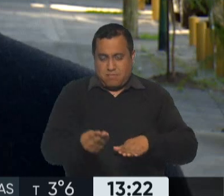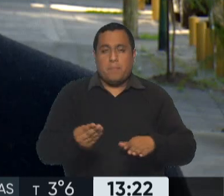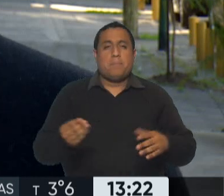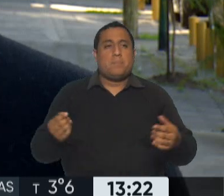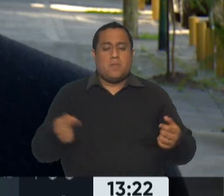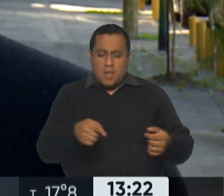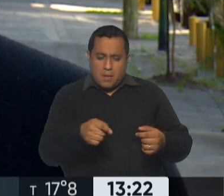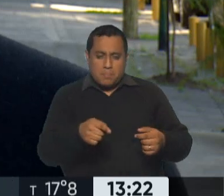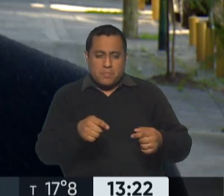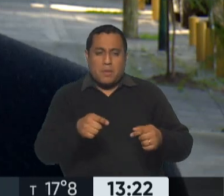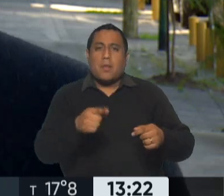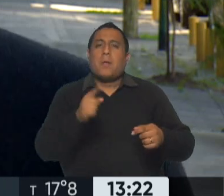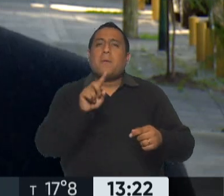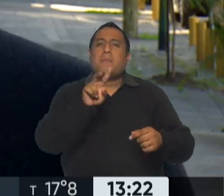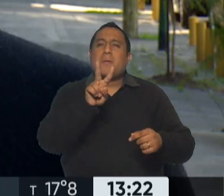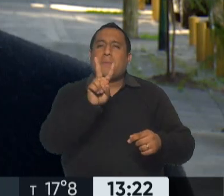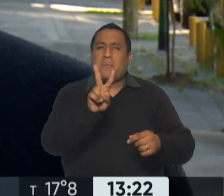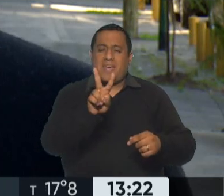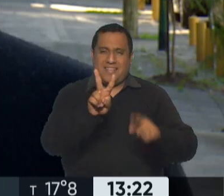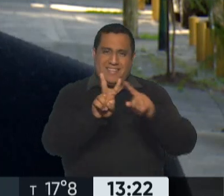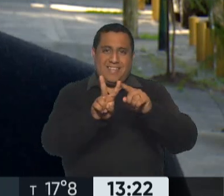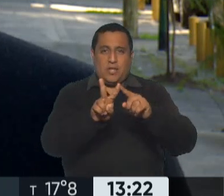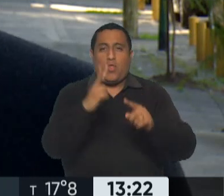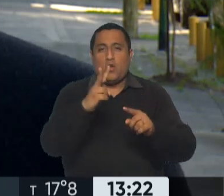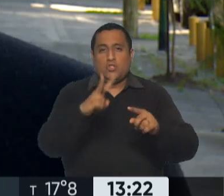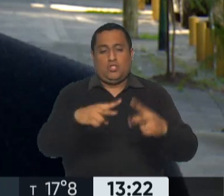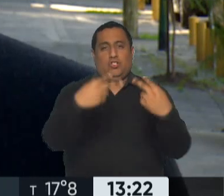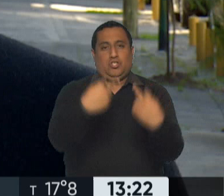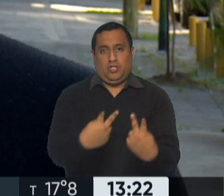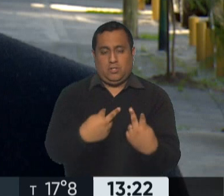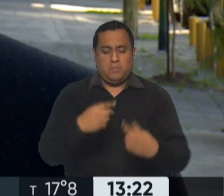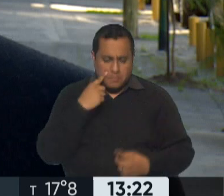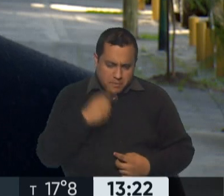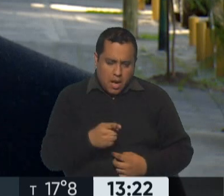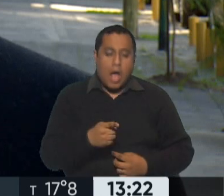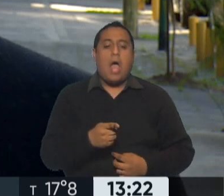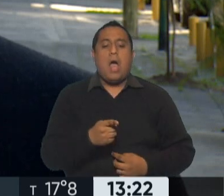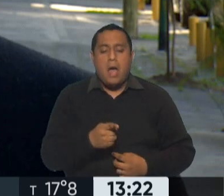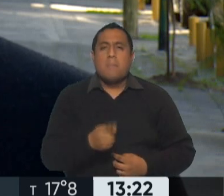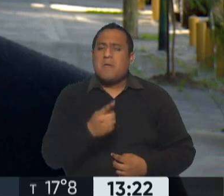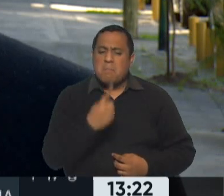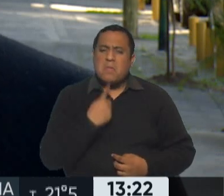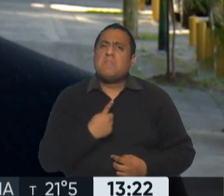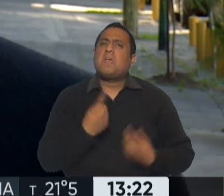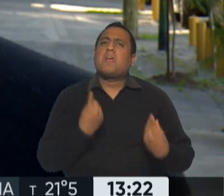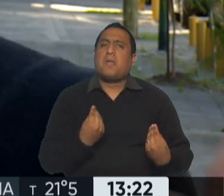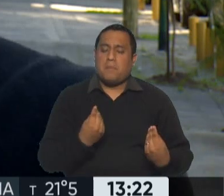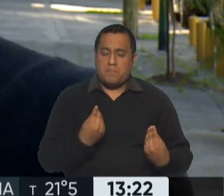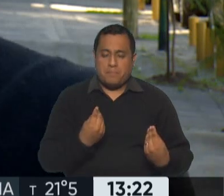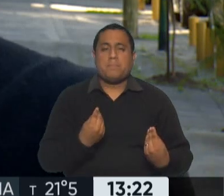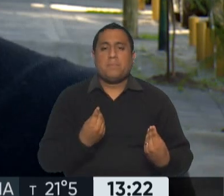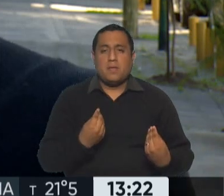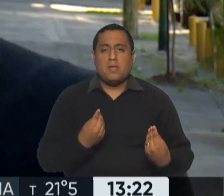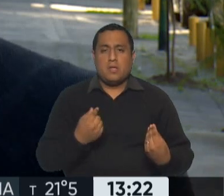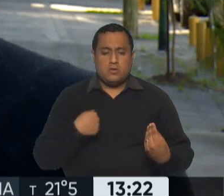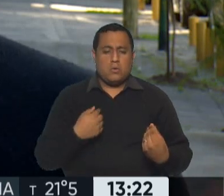dos V cortas invertidas, que lo que trata de hacer esa señalización es permitirme a mi conductor ver hasta dónde